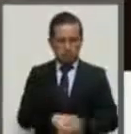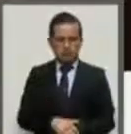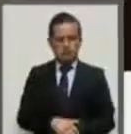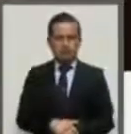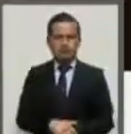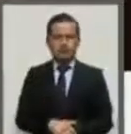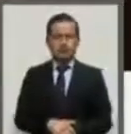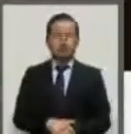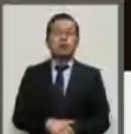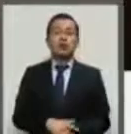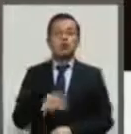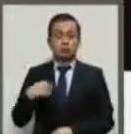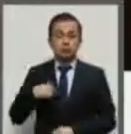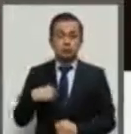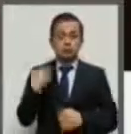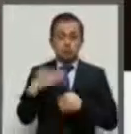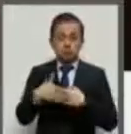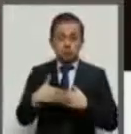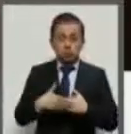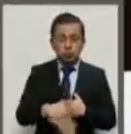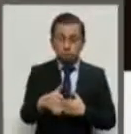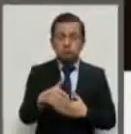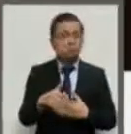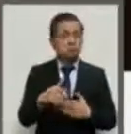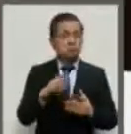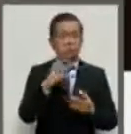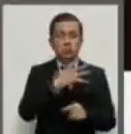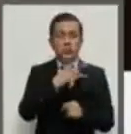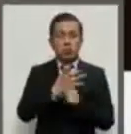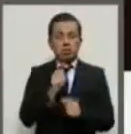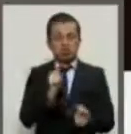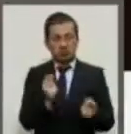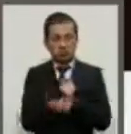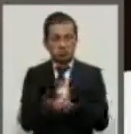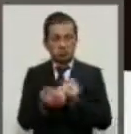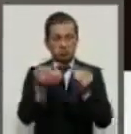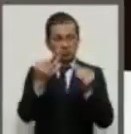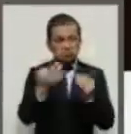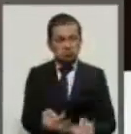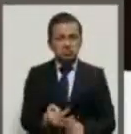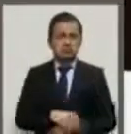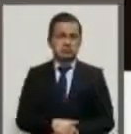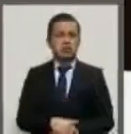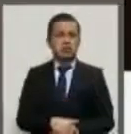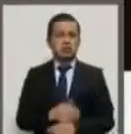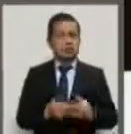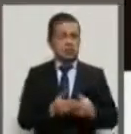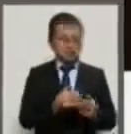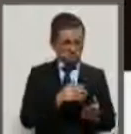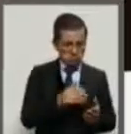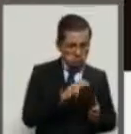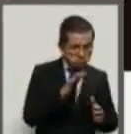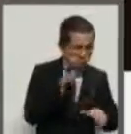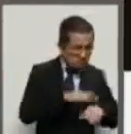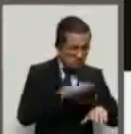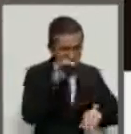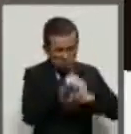Vamos a hacer una realidad la cuarta transformación. Hacer más con menos. Hacer que lo